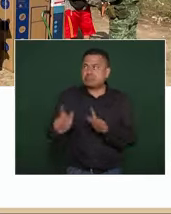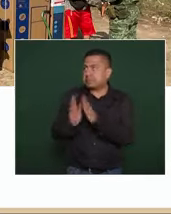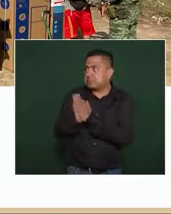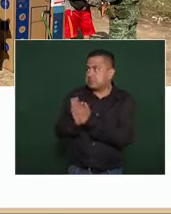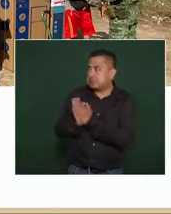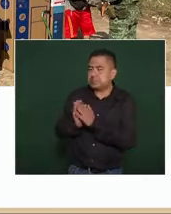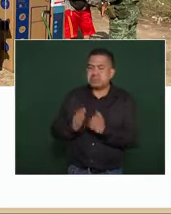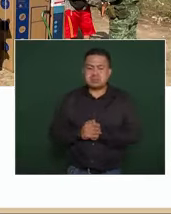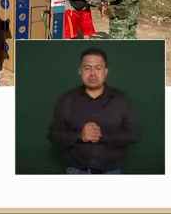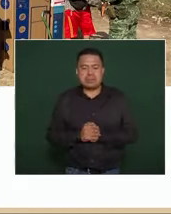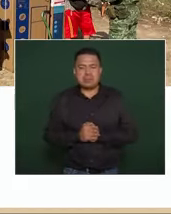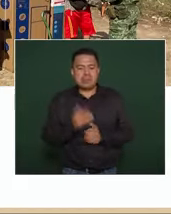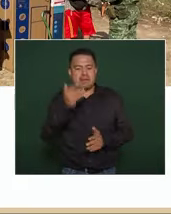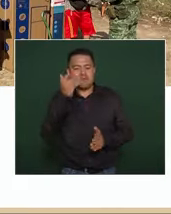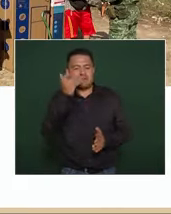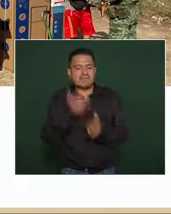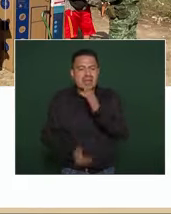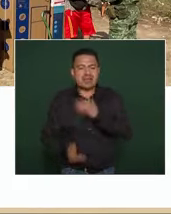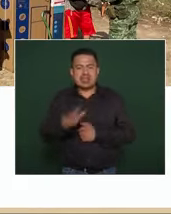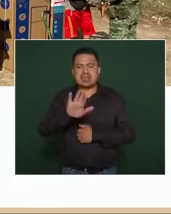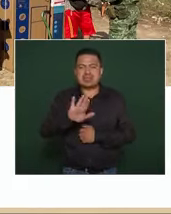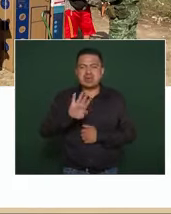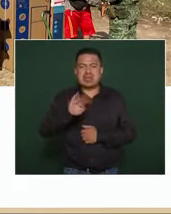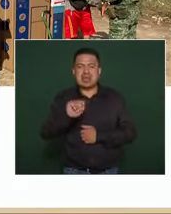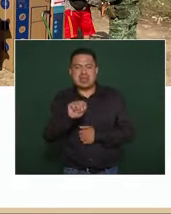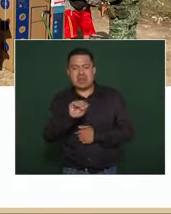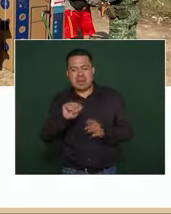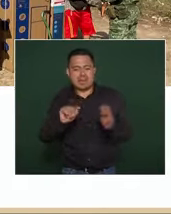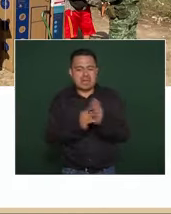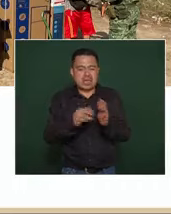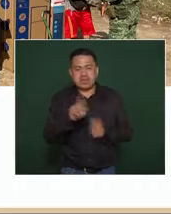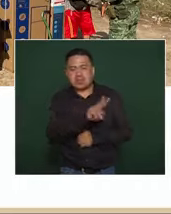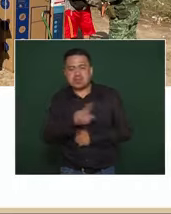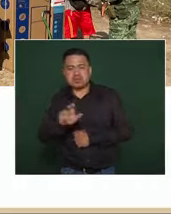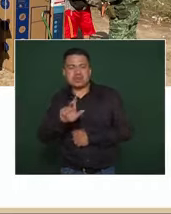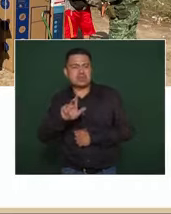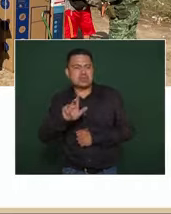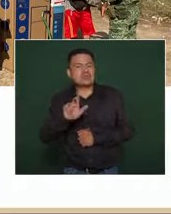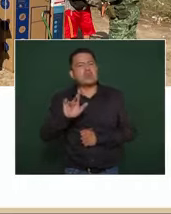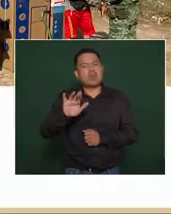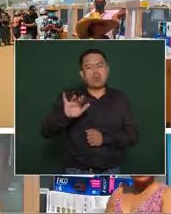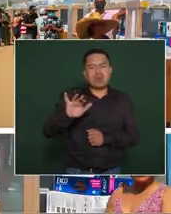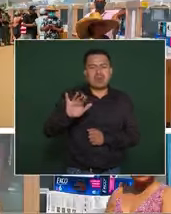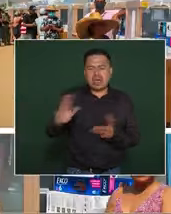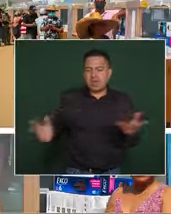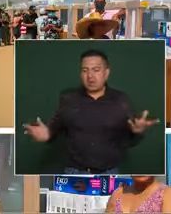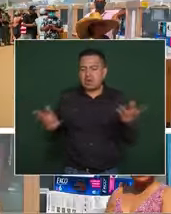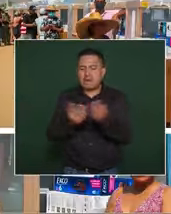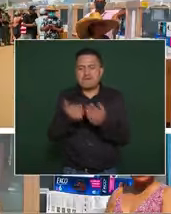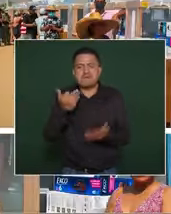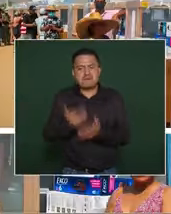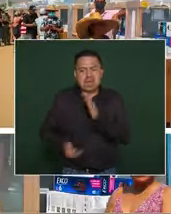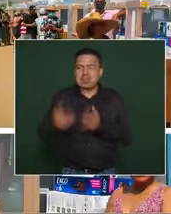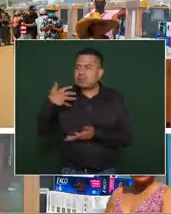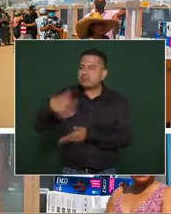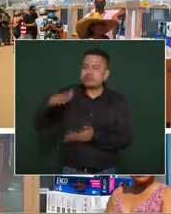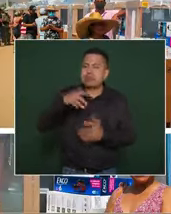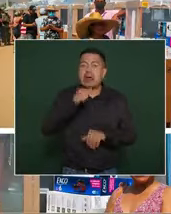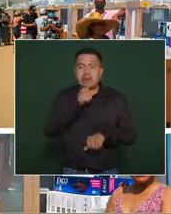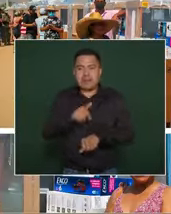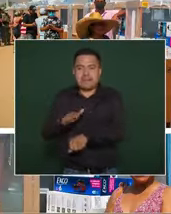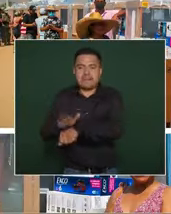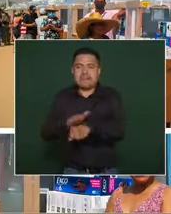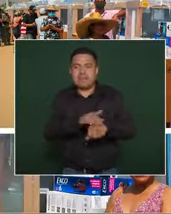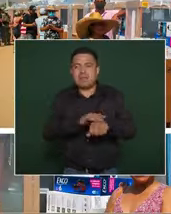nos faltan por entregar 59.250. También para informar que de todos